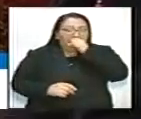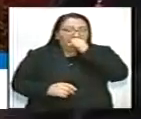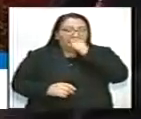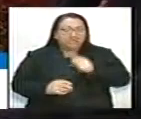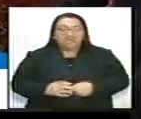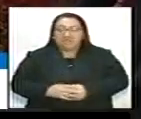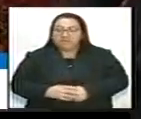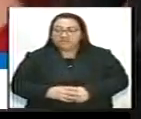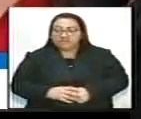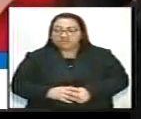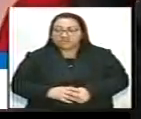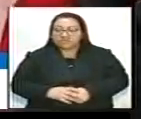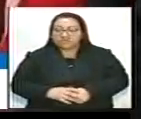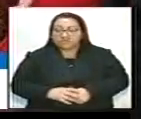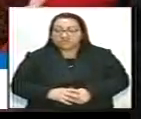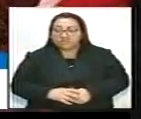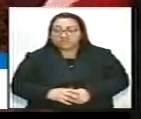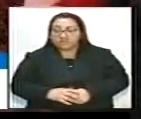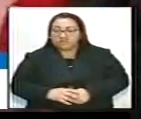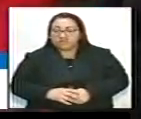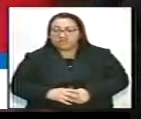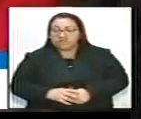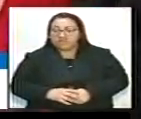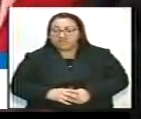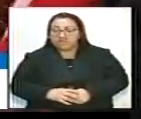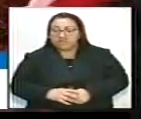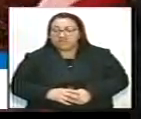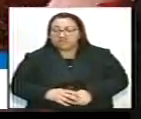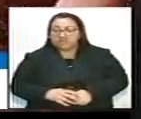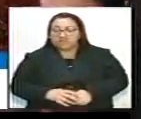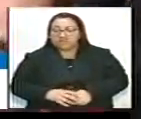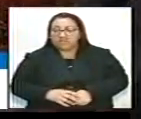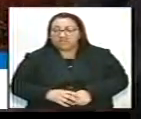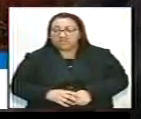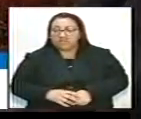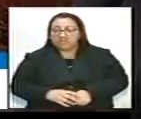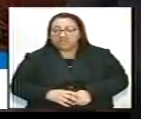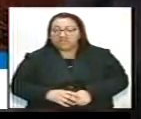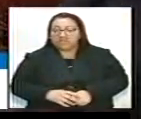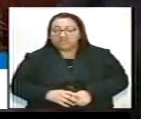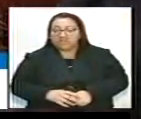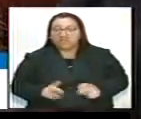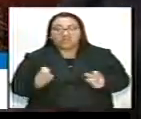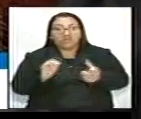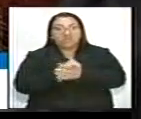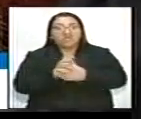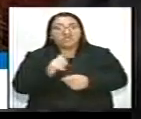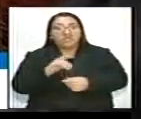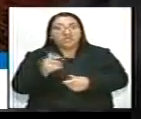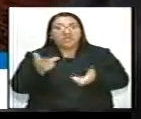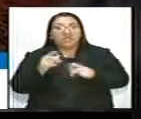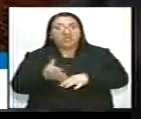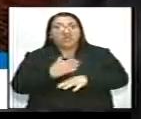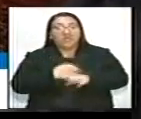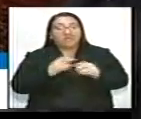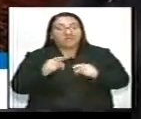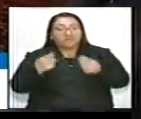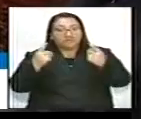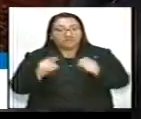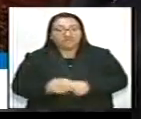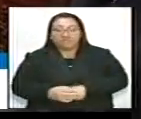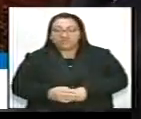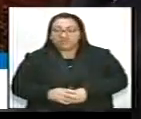esta colaboración eficaz a la hidroeléctrica de Charque. Ya sabemos las razones por las cuales que en su momento, cuando se cuestionó este